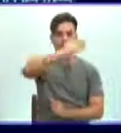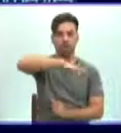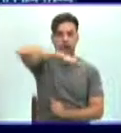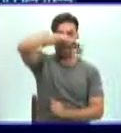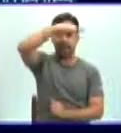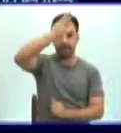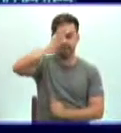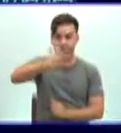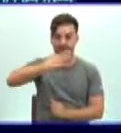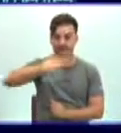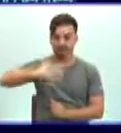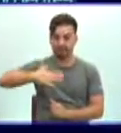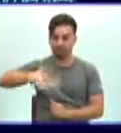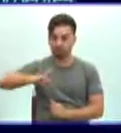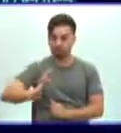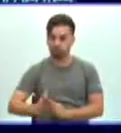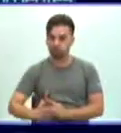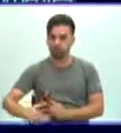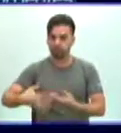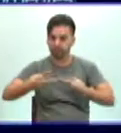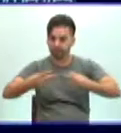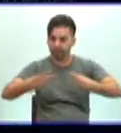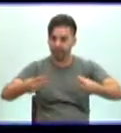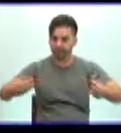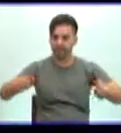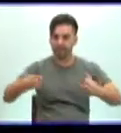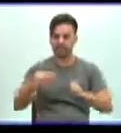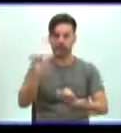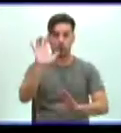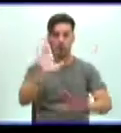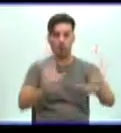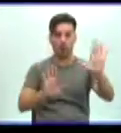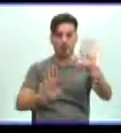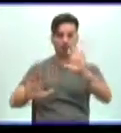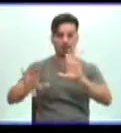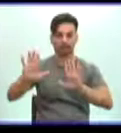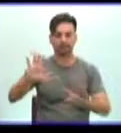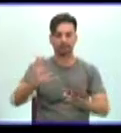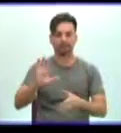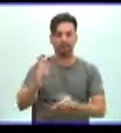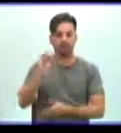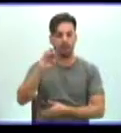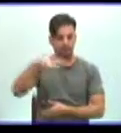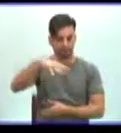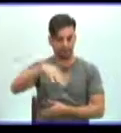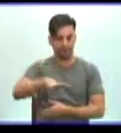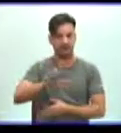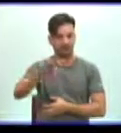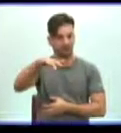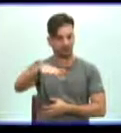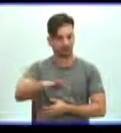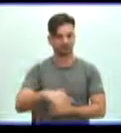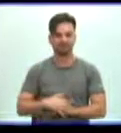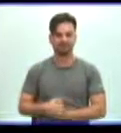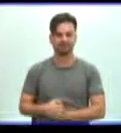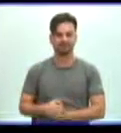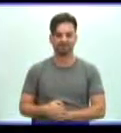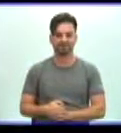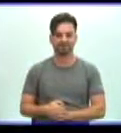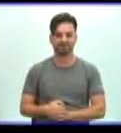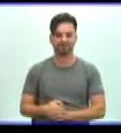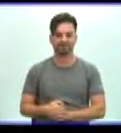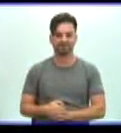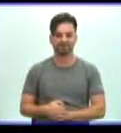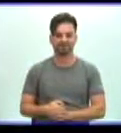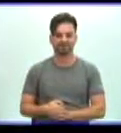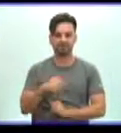corrientes marinas. La latitud es la distancia entre el ecuador y cualquier paralelo. Condiciona la